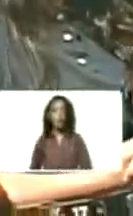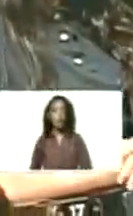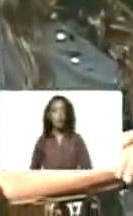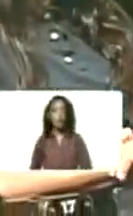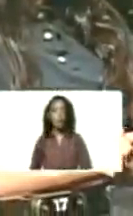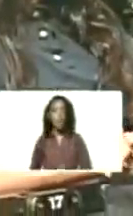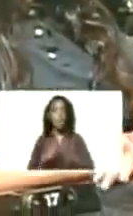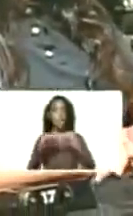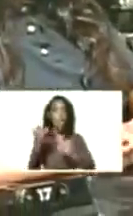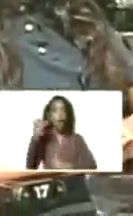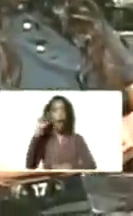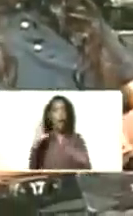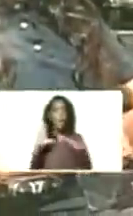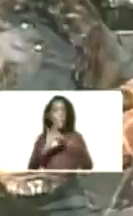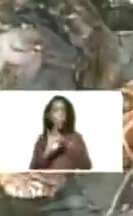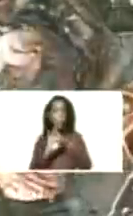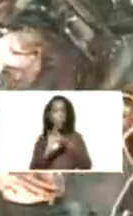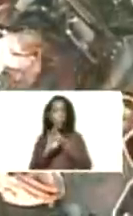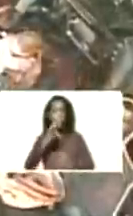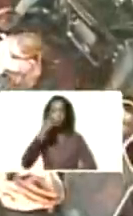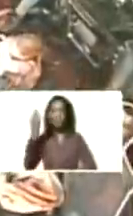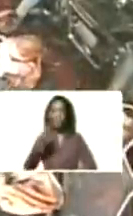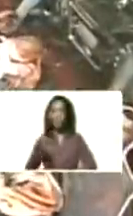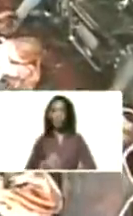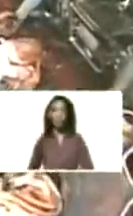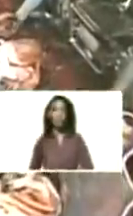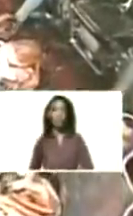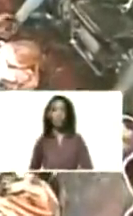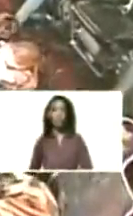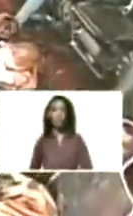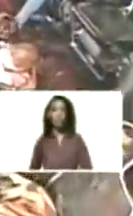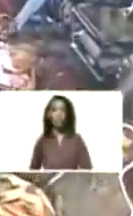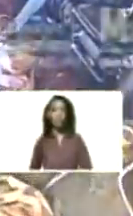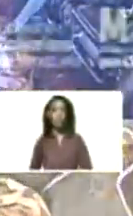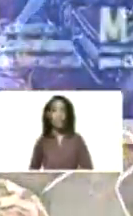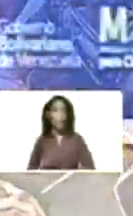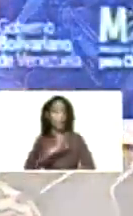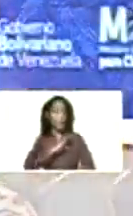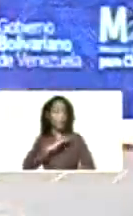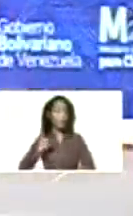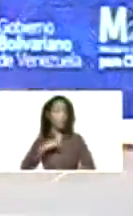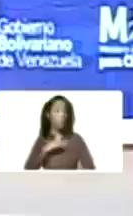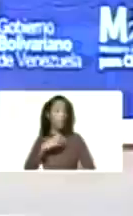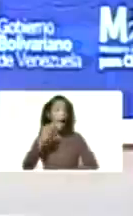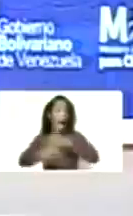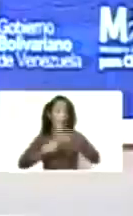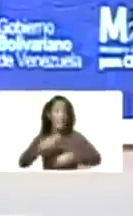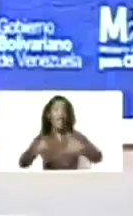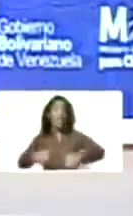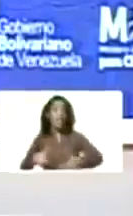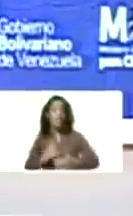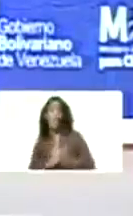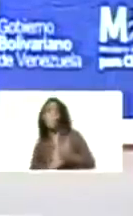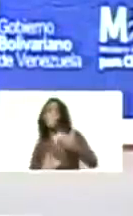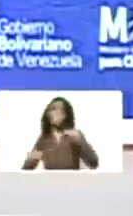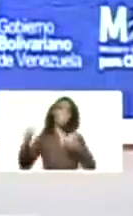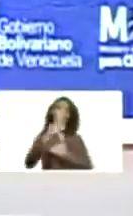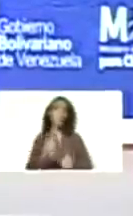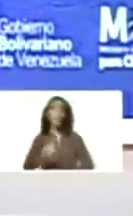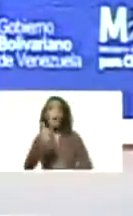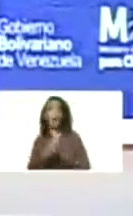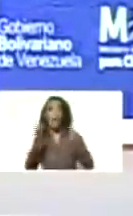Todos están vinculados verdaderamente. Y tenemos nosotros que hacer un esfuerzo mayor.